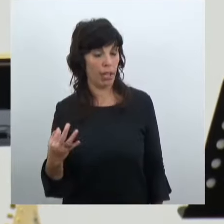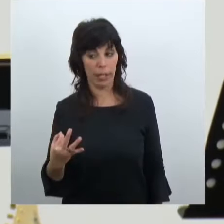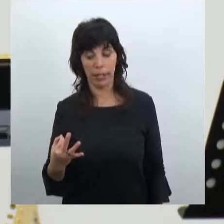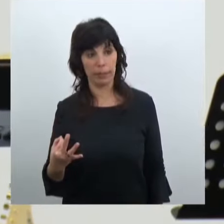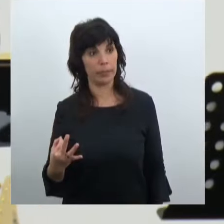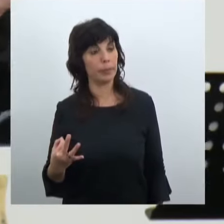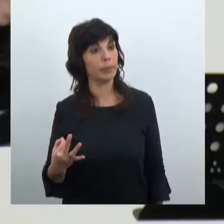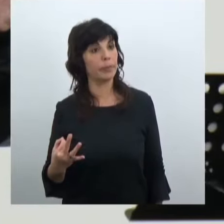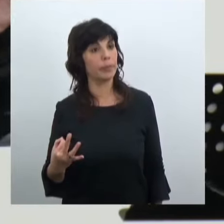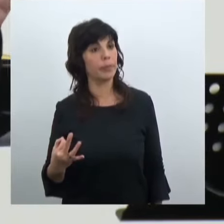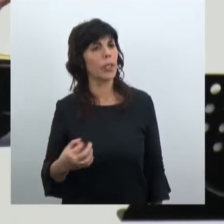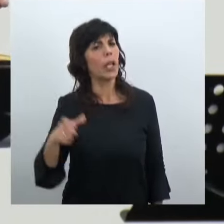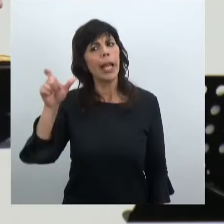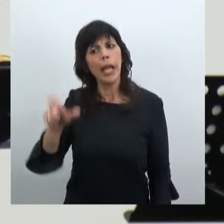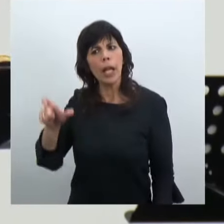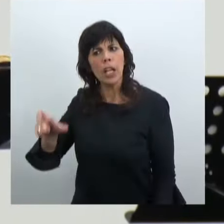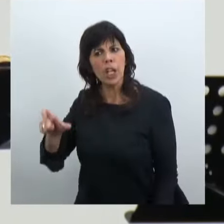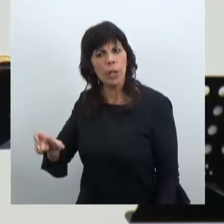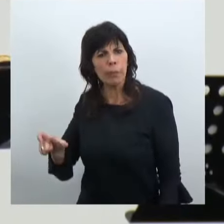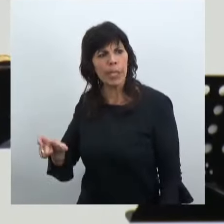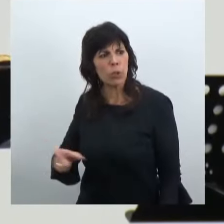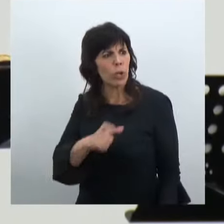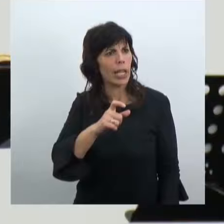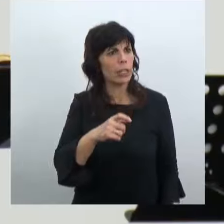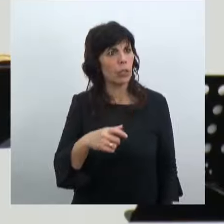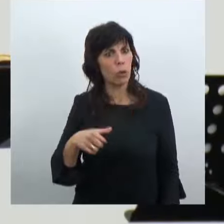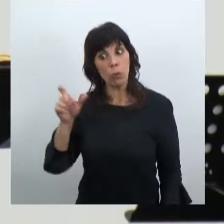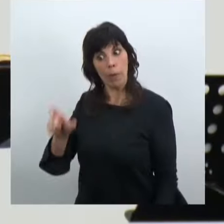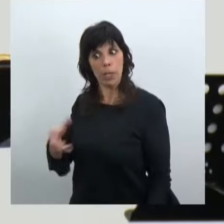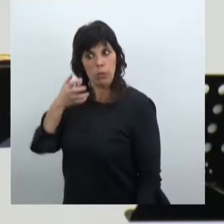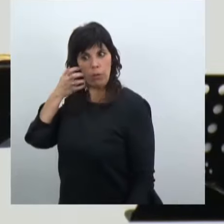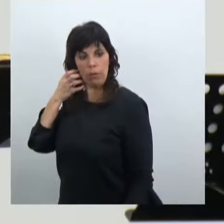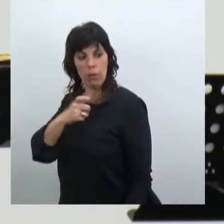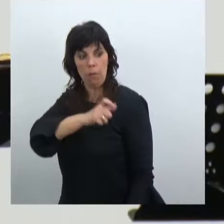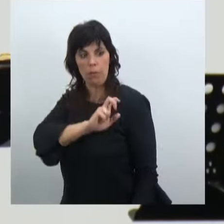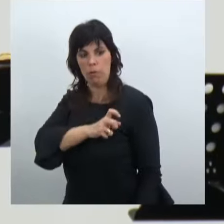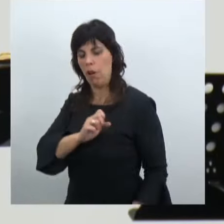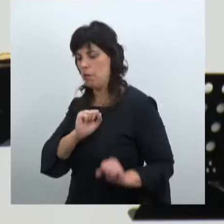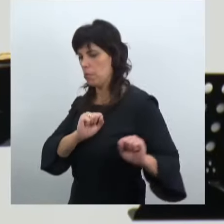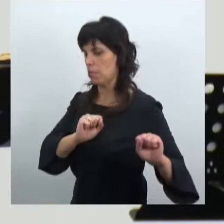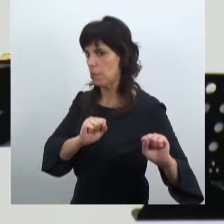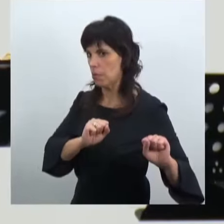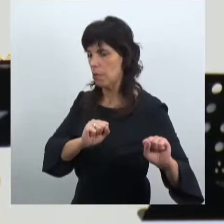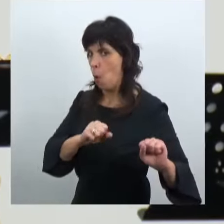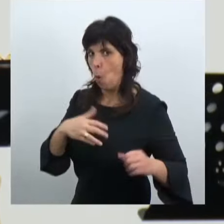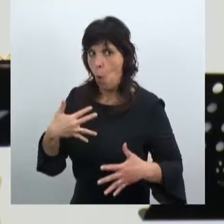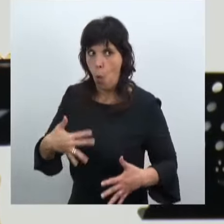gente que menosprecia a otro, gente religiosa es la peor gente que tú puedes estar